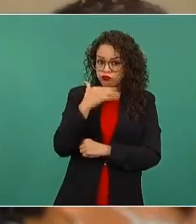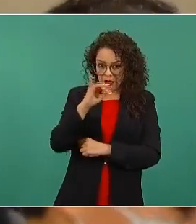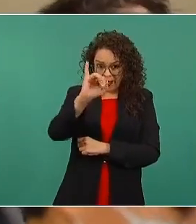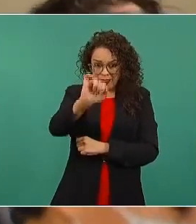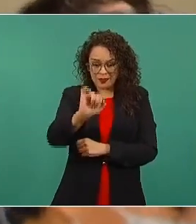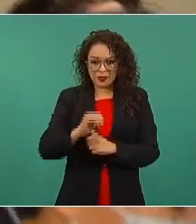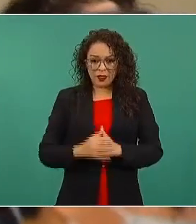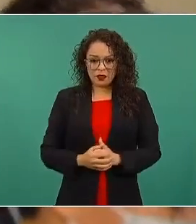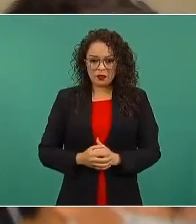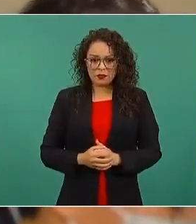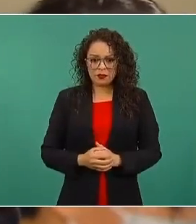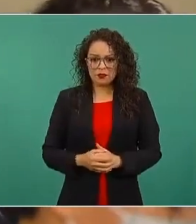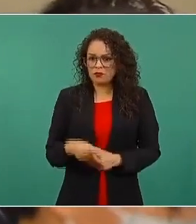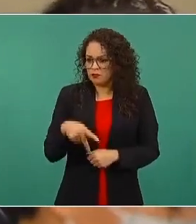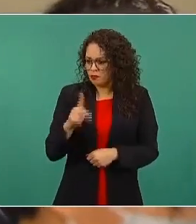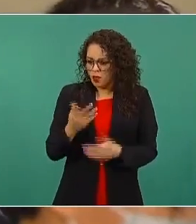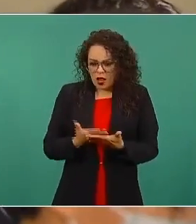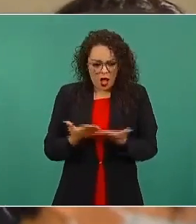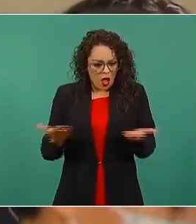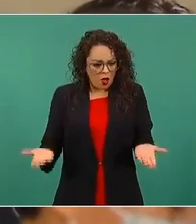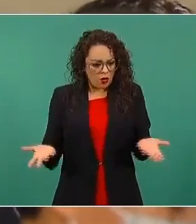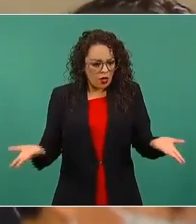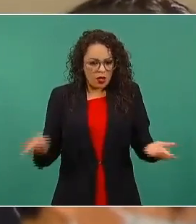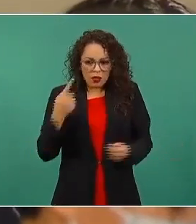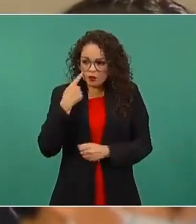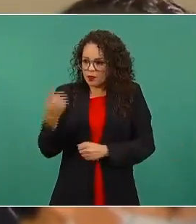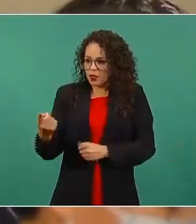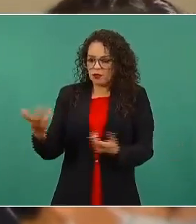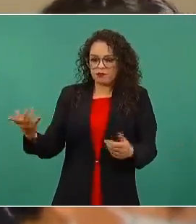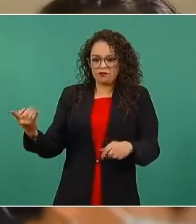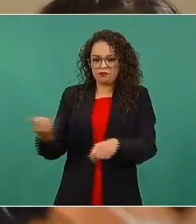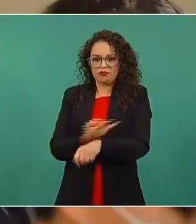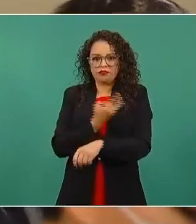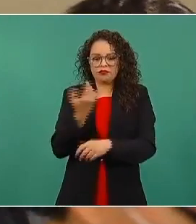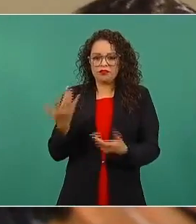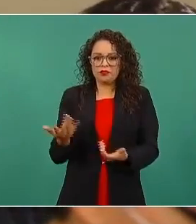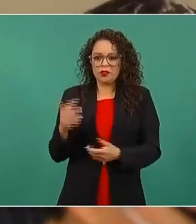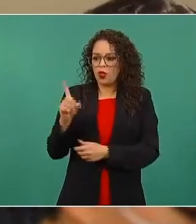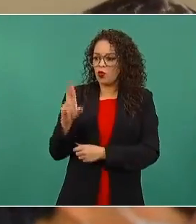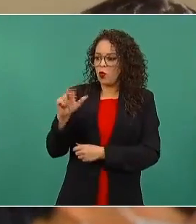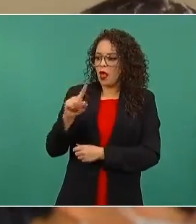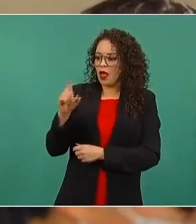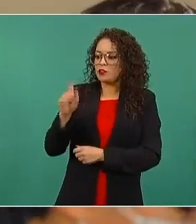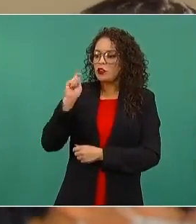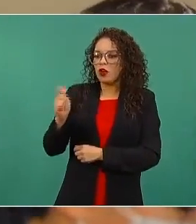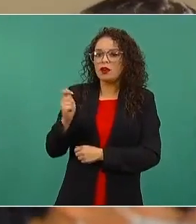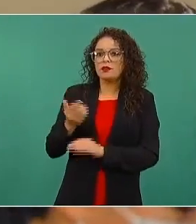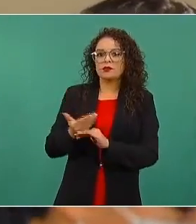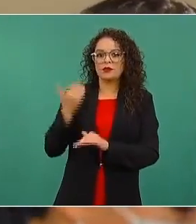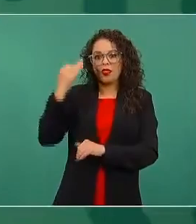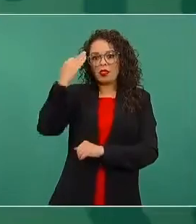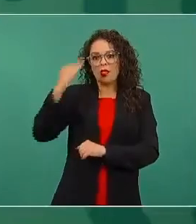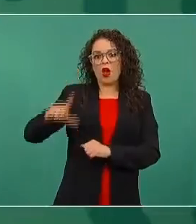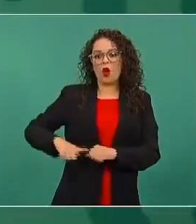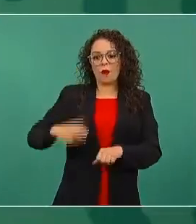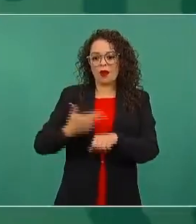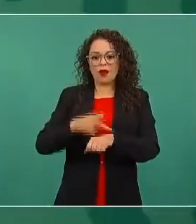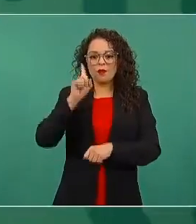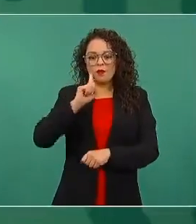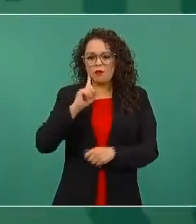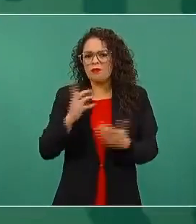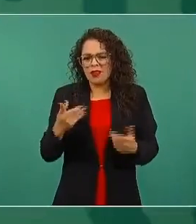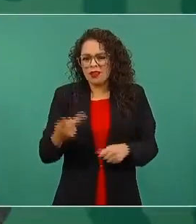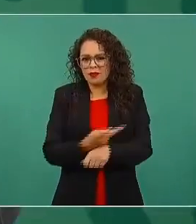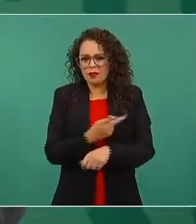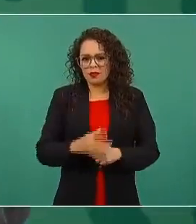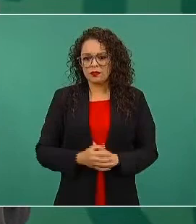en ese sexenio y ahora con lo que está sacando también Durazo del sexenio de la gobernadora? Tiene que